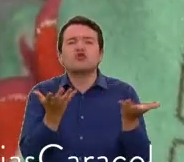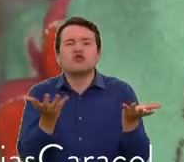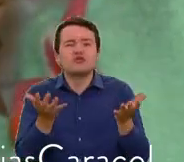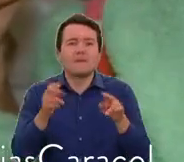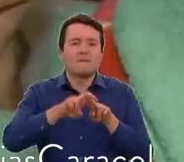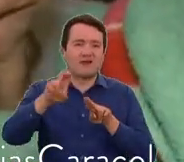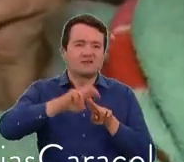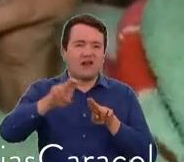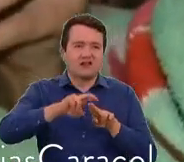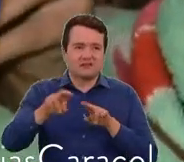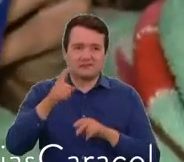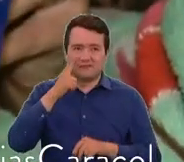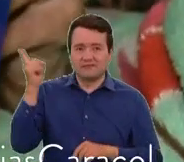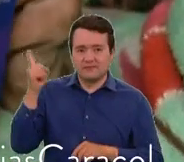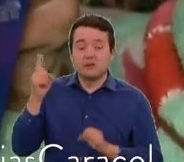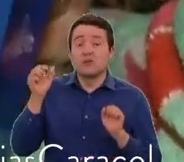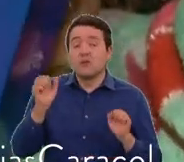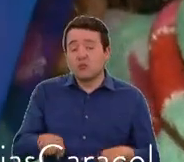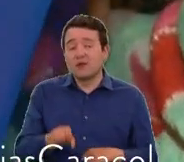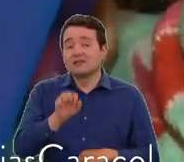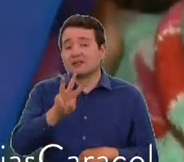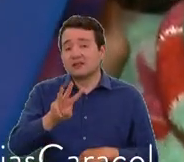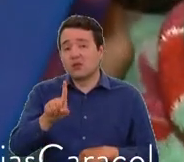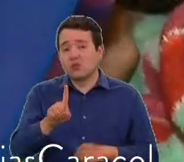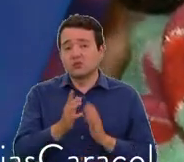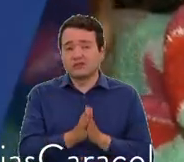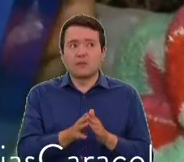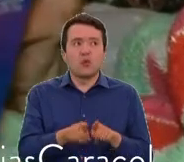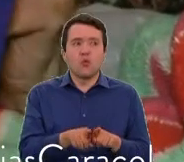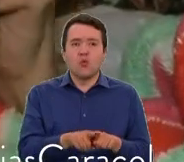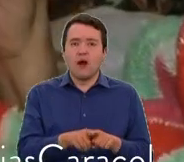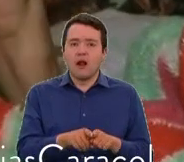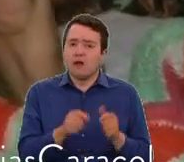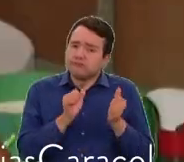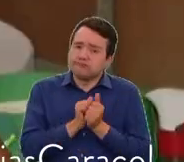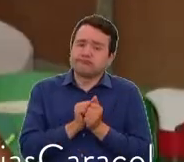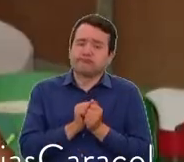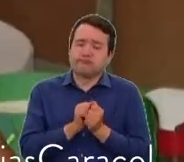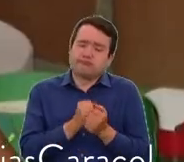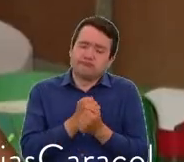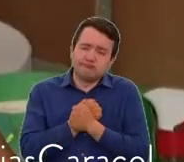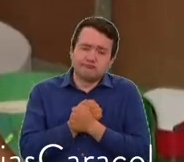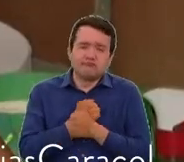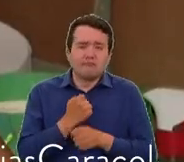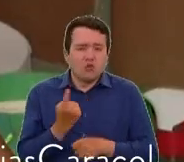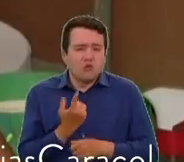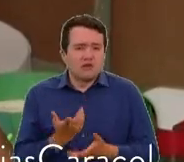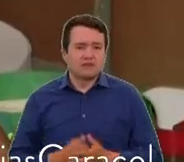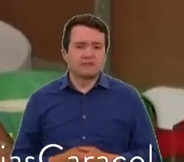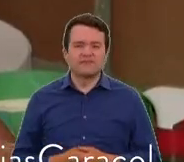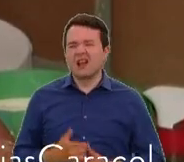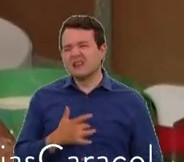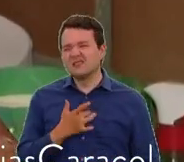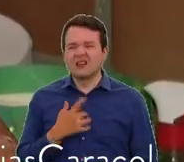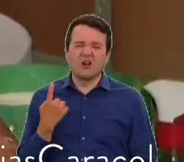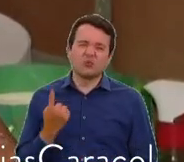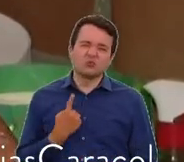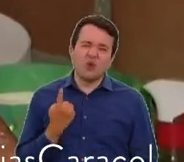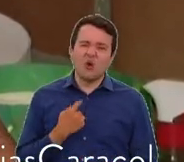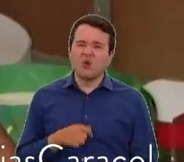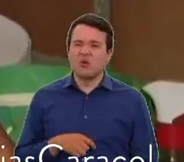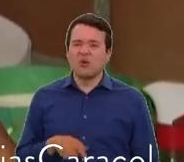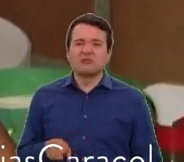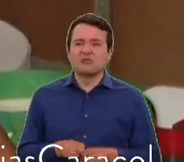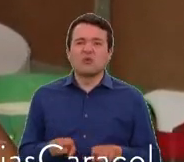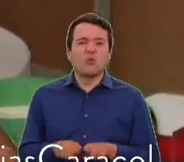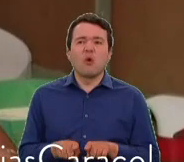diciembre y sentir un poco de compañía. Yo me siento muy sola, me siento discapacitada